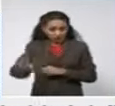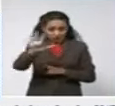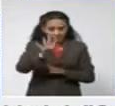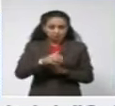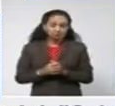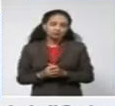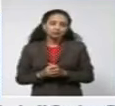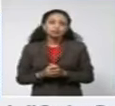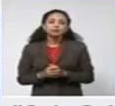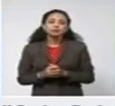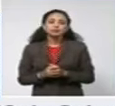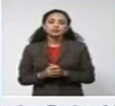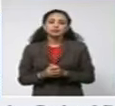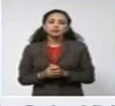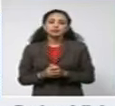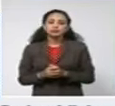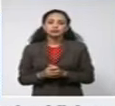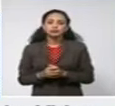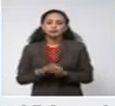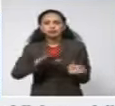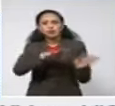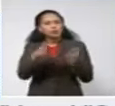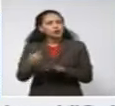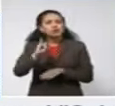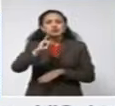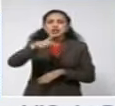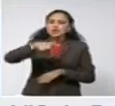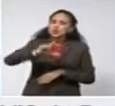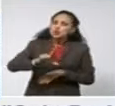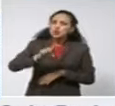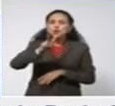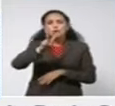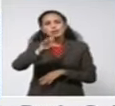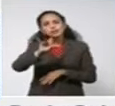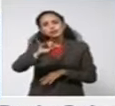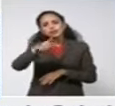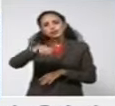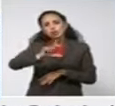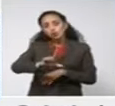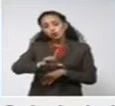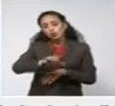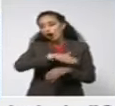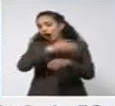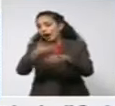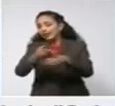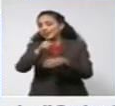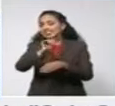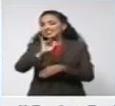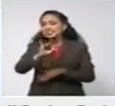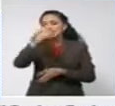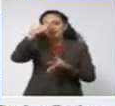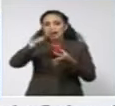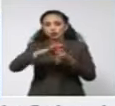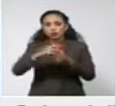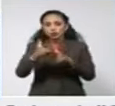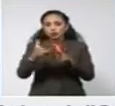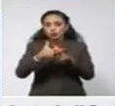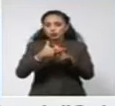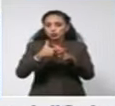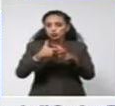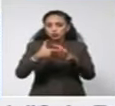estamos hablando entre el 6 de julio, 27 de julio, hasta el 17 de agosto hubo un incremento,